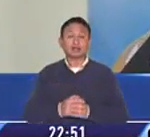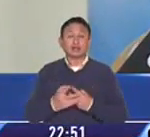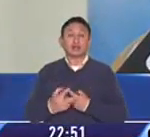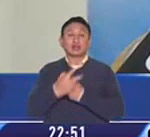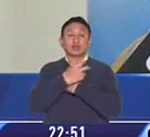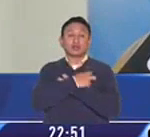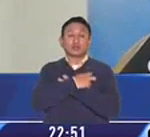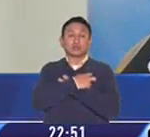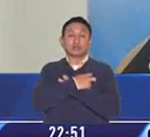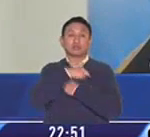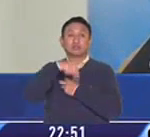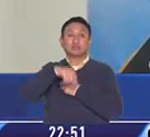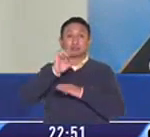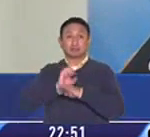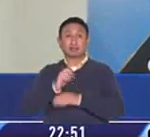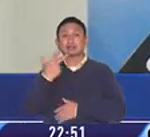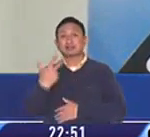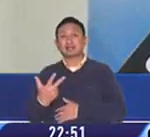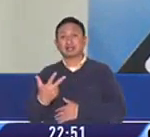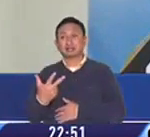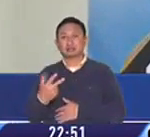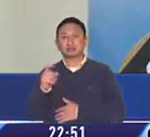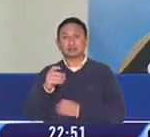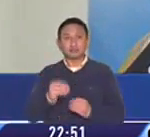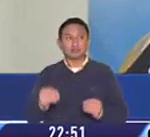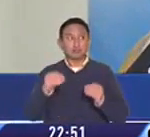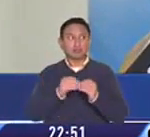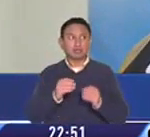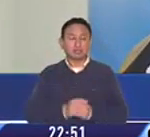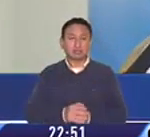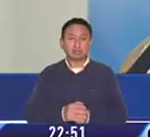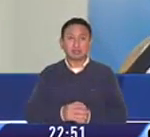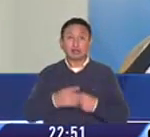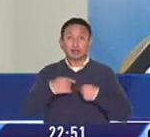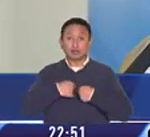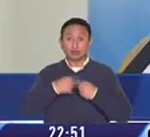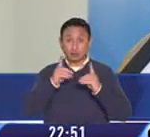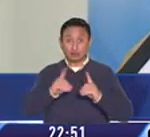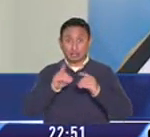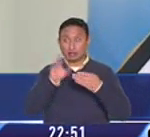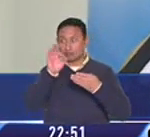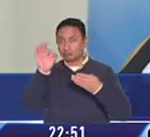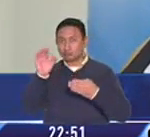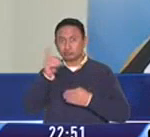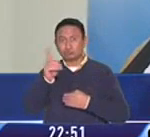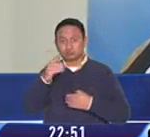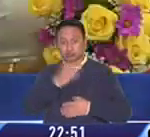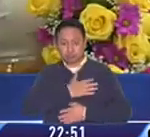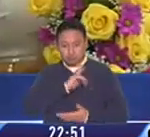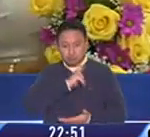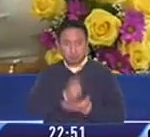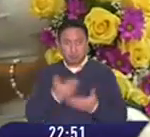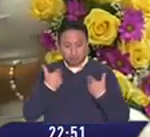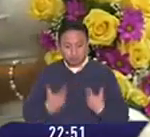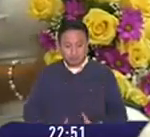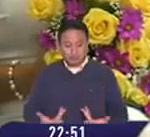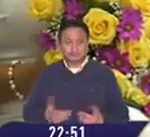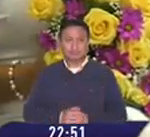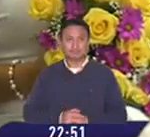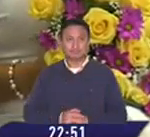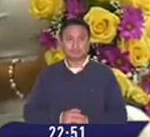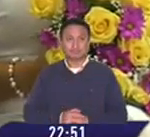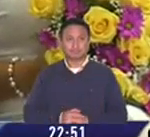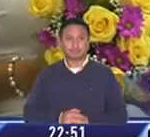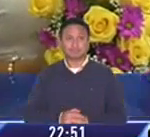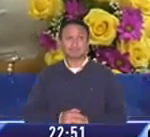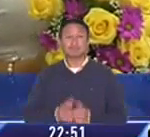lamentablemente solamente hay 3 en el país, y nosotros no somos una estadística. Nosotros somos reales. También un exhorto a